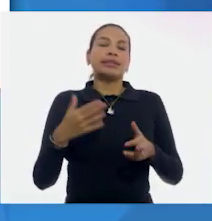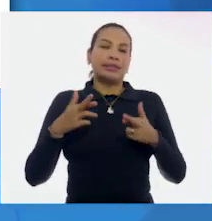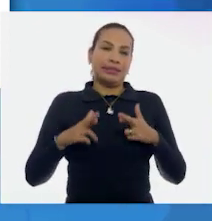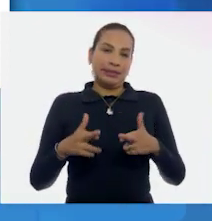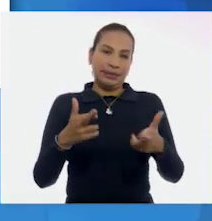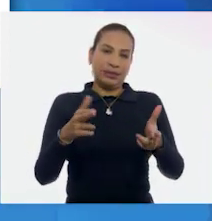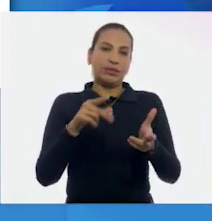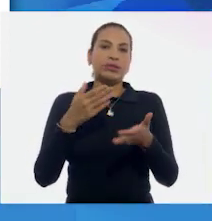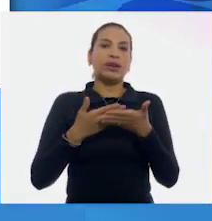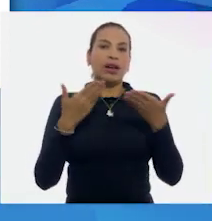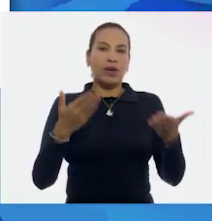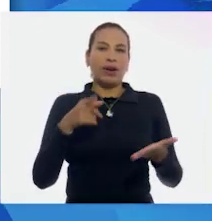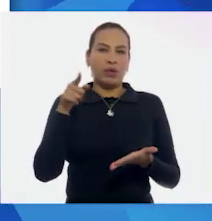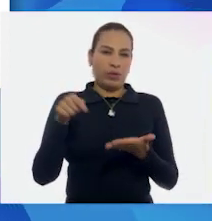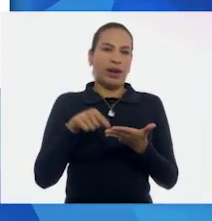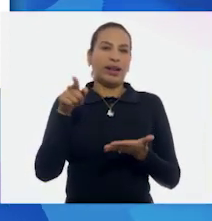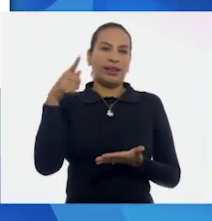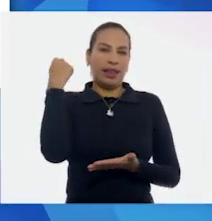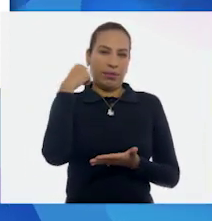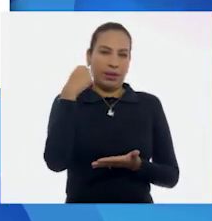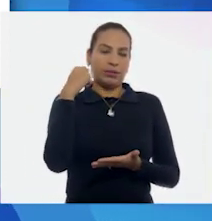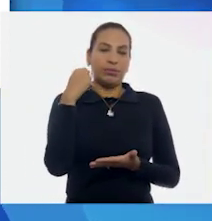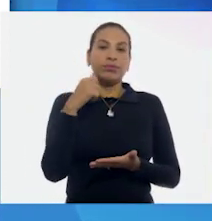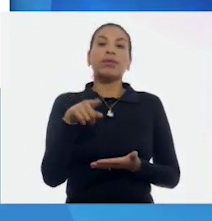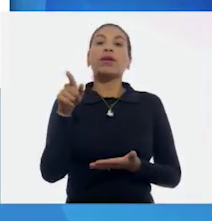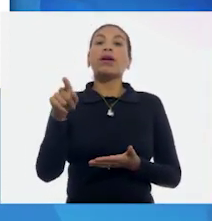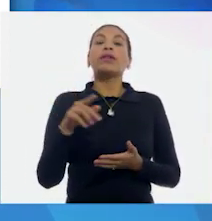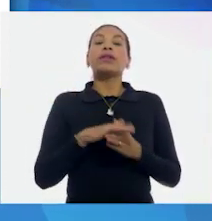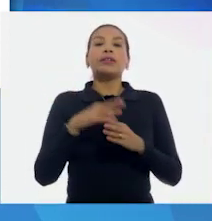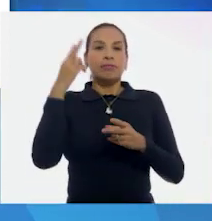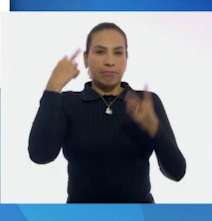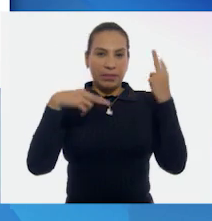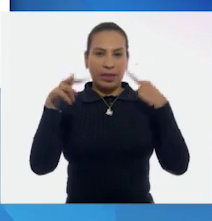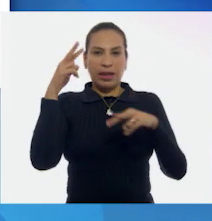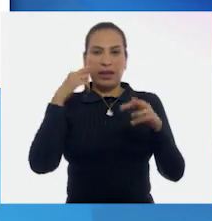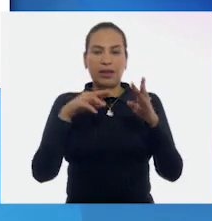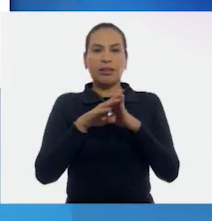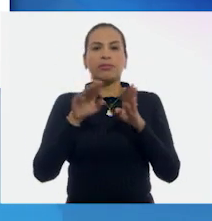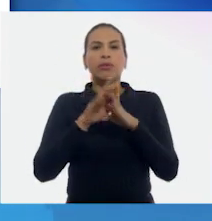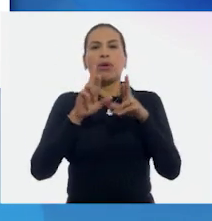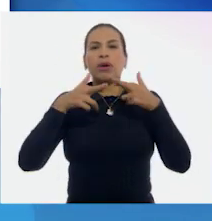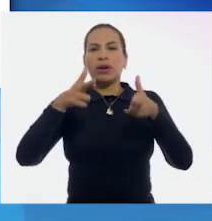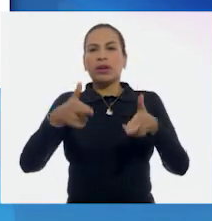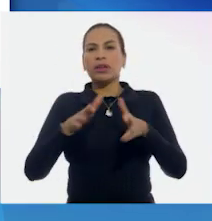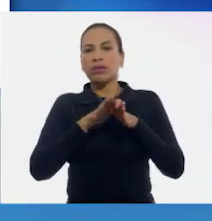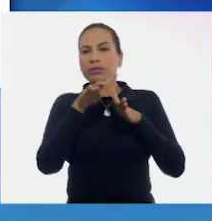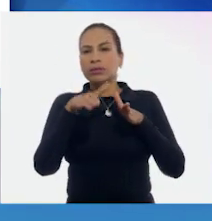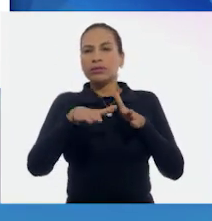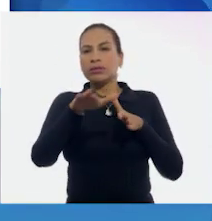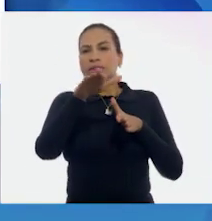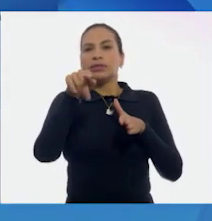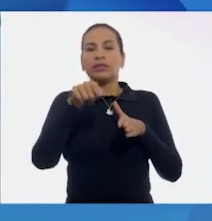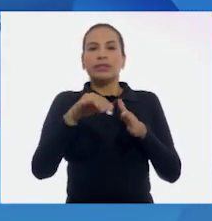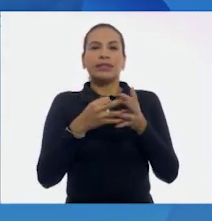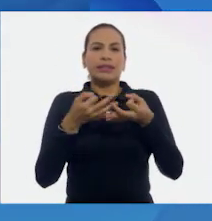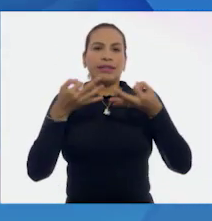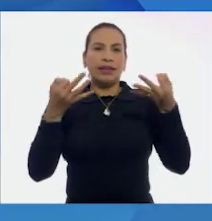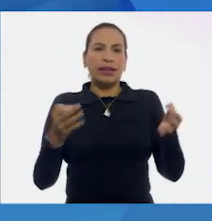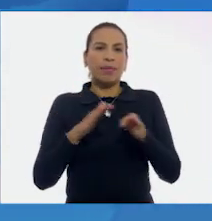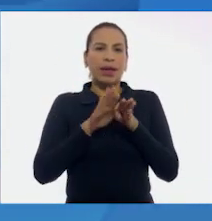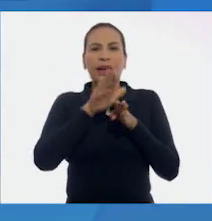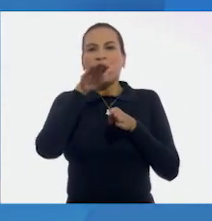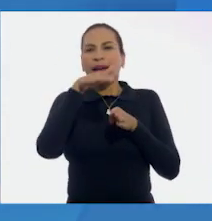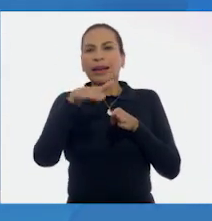río en el actual Tabasco. La expedición navegó río arriba, pero solo encontraron tierras cada vez más